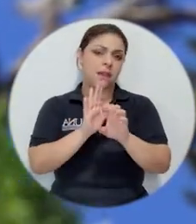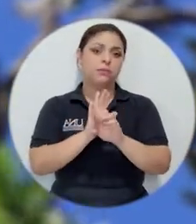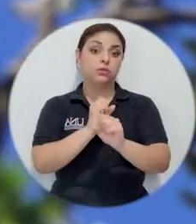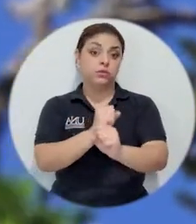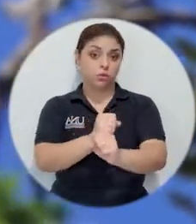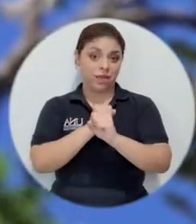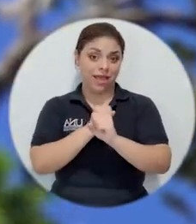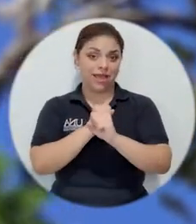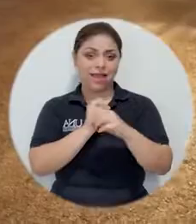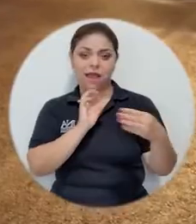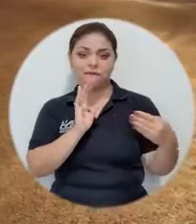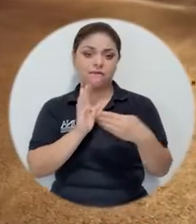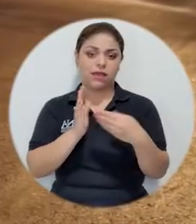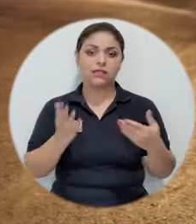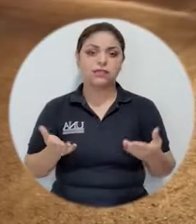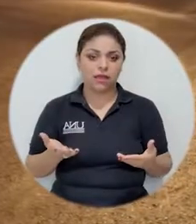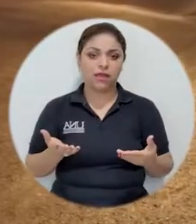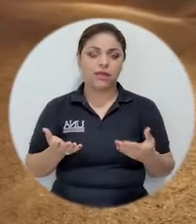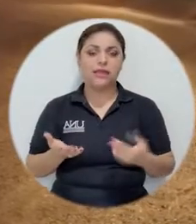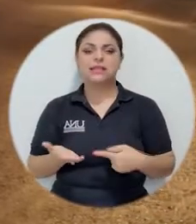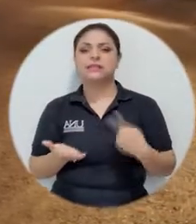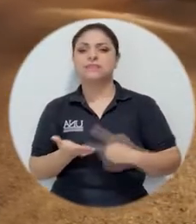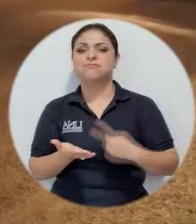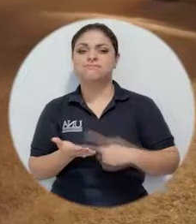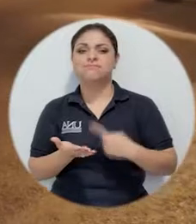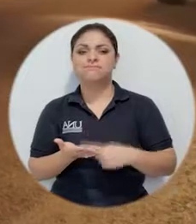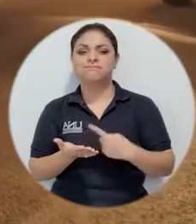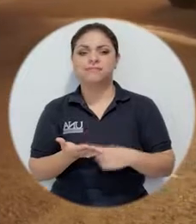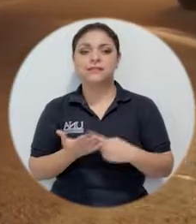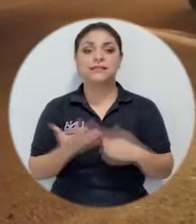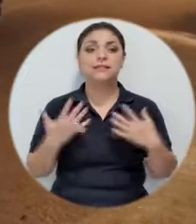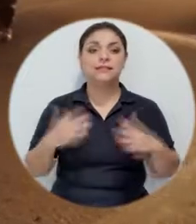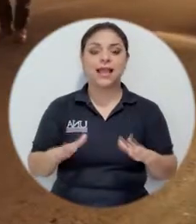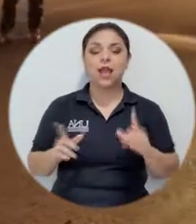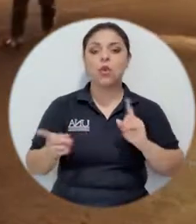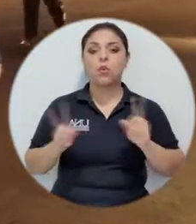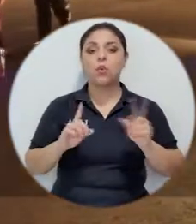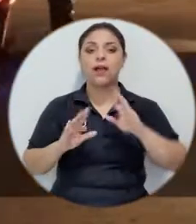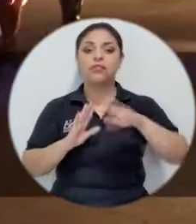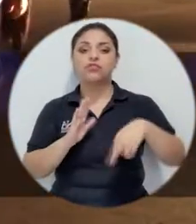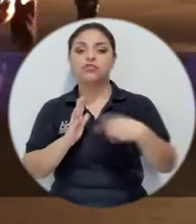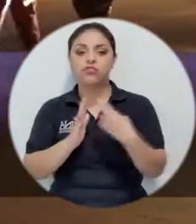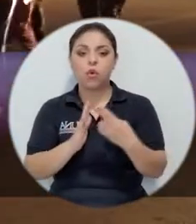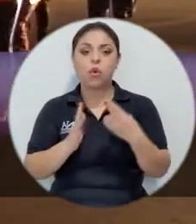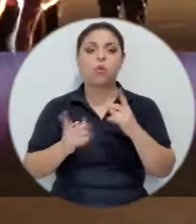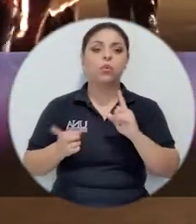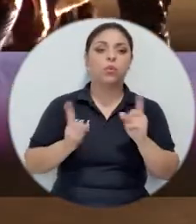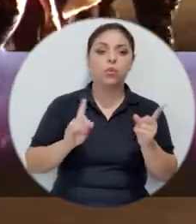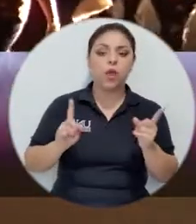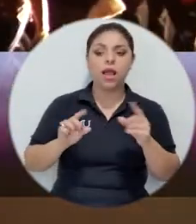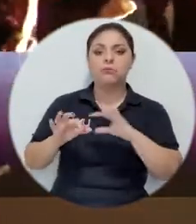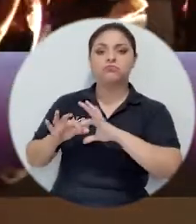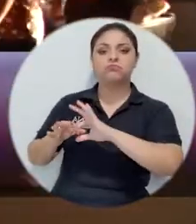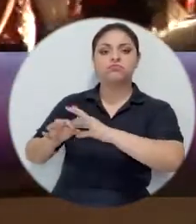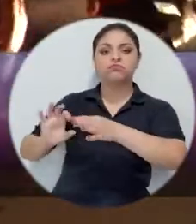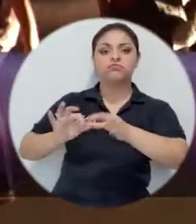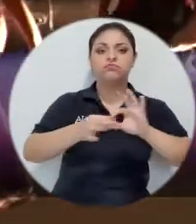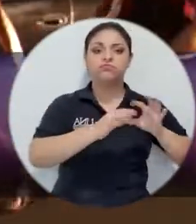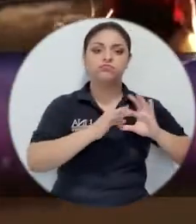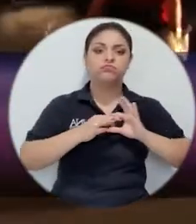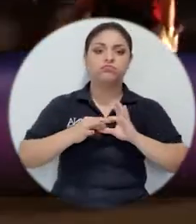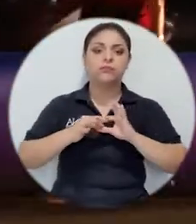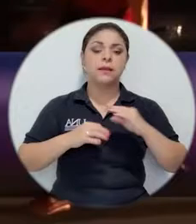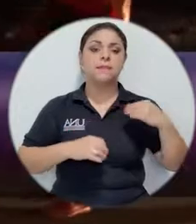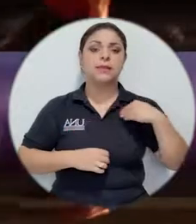seguridad que afectan el tema externo, se ha venido discutiendo, por ejemplo, cuál es el rol o cuál es la articulación que se va a